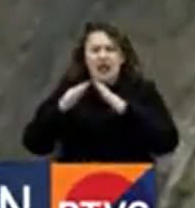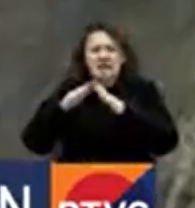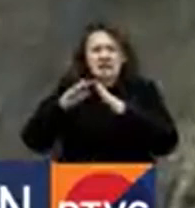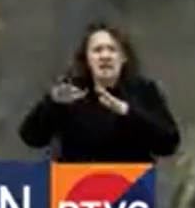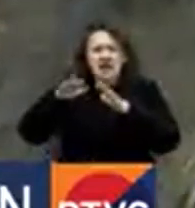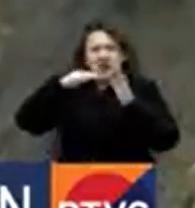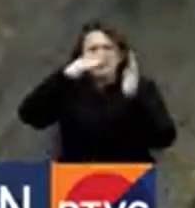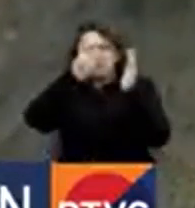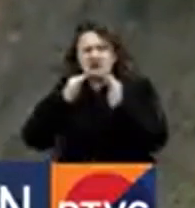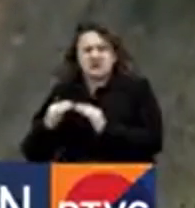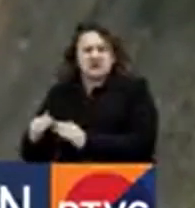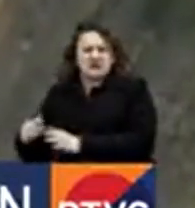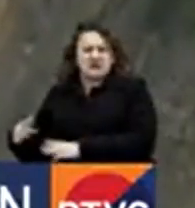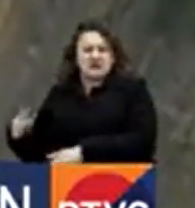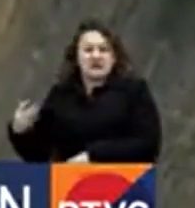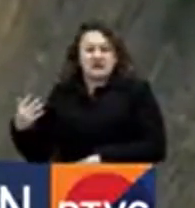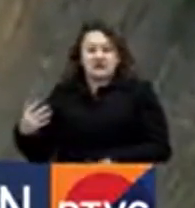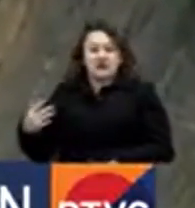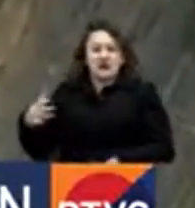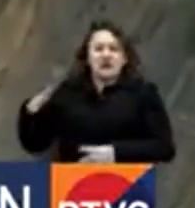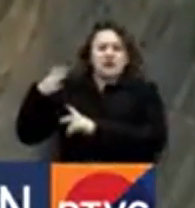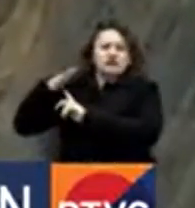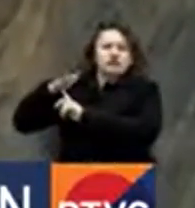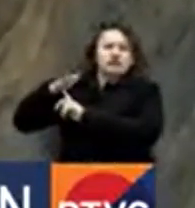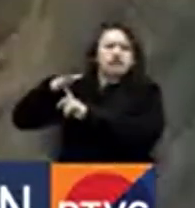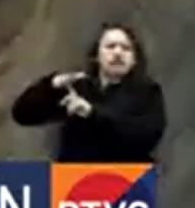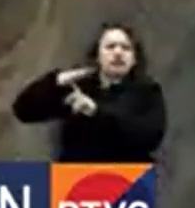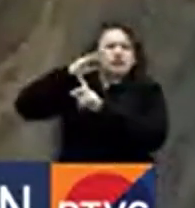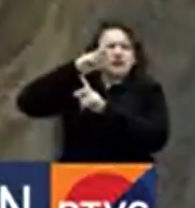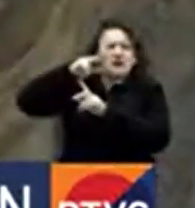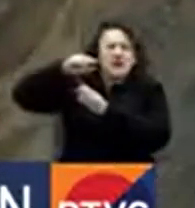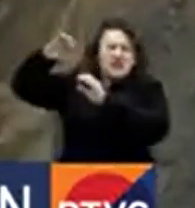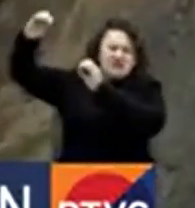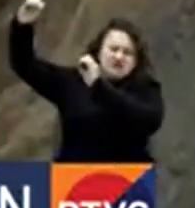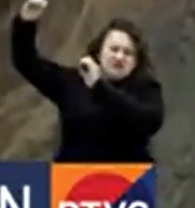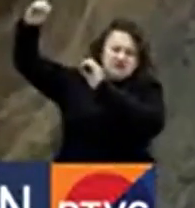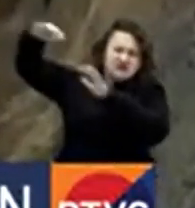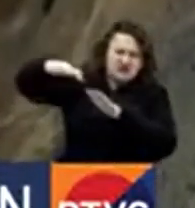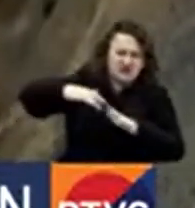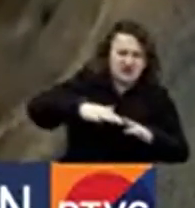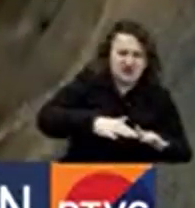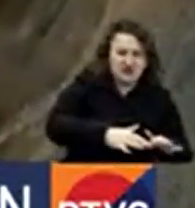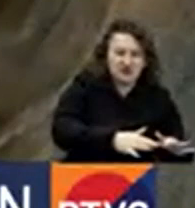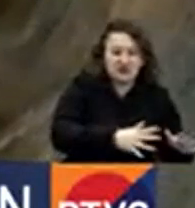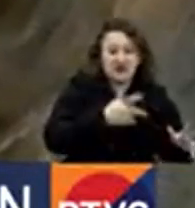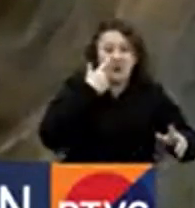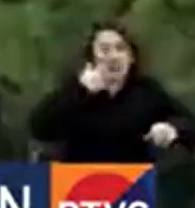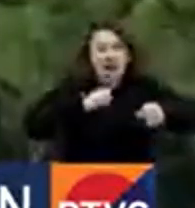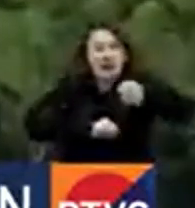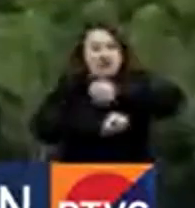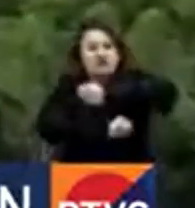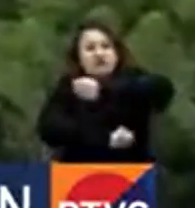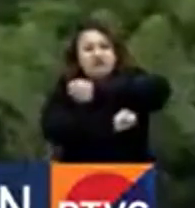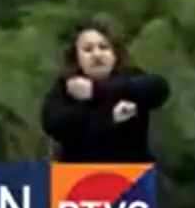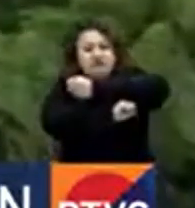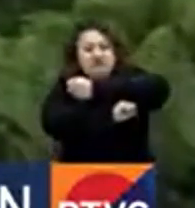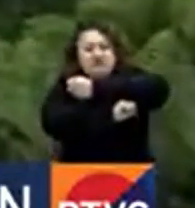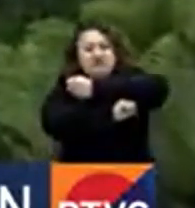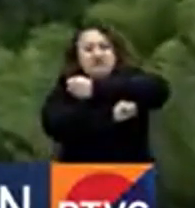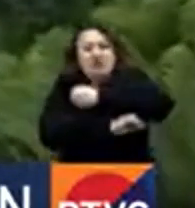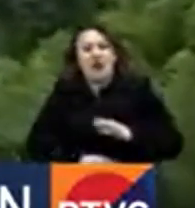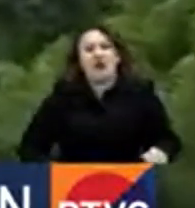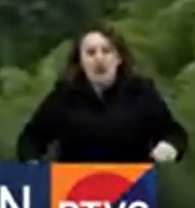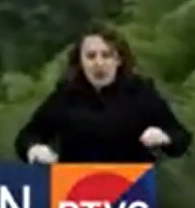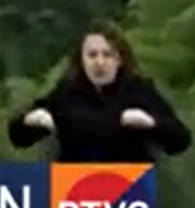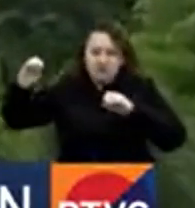Dios mío. Desde el aire se ve como una gran área se hundió, como si le hubieran quitado las bases internas a una porción de la montaña. Y